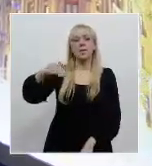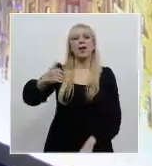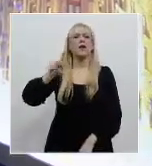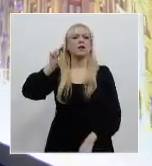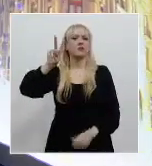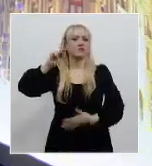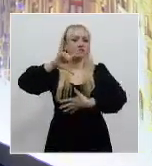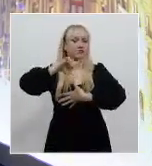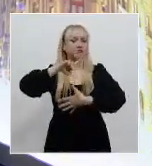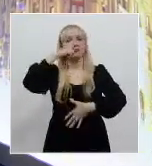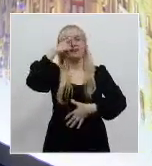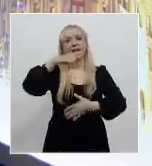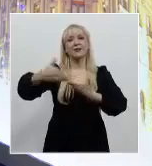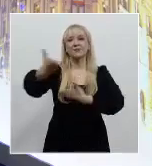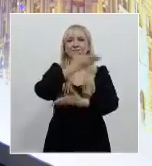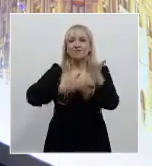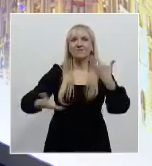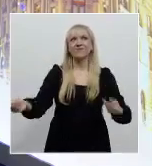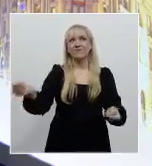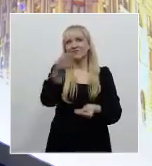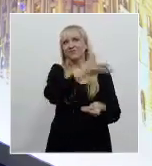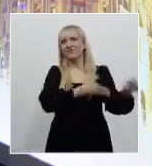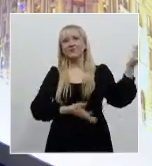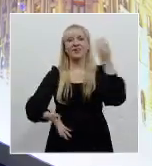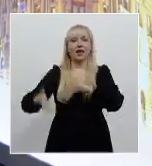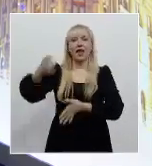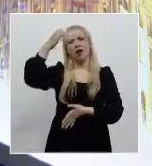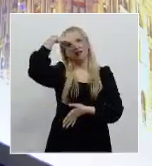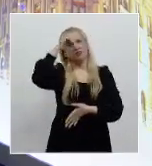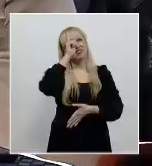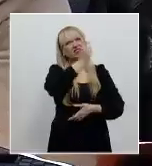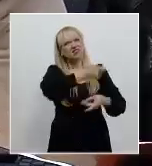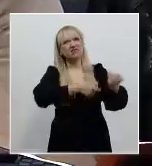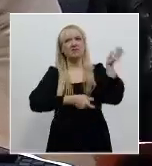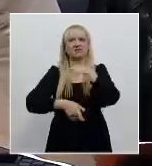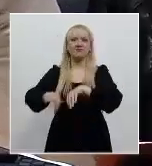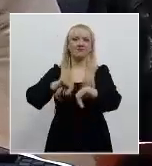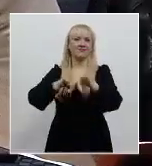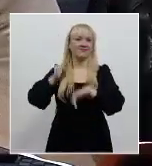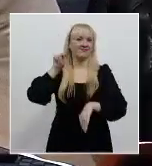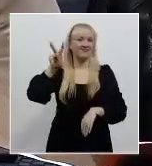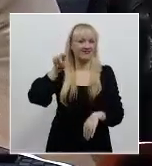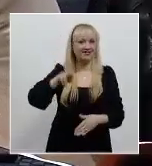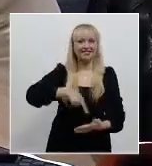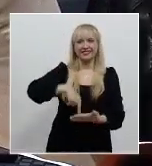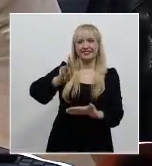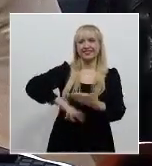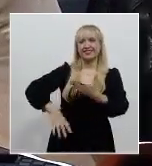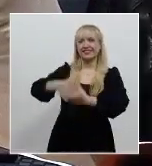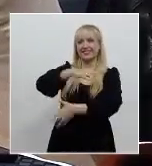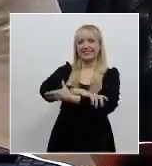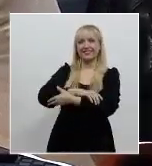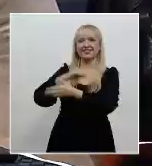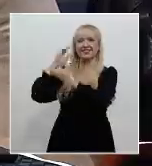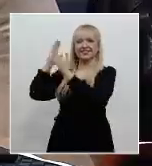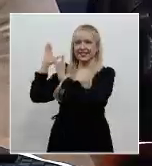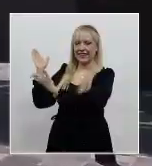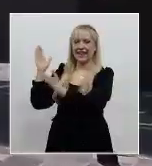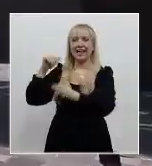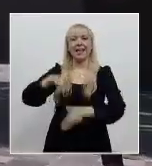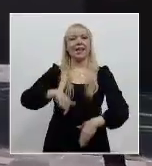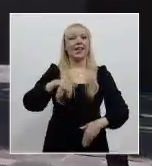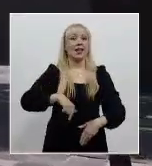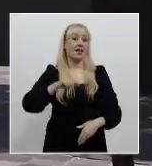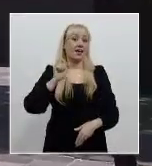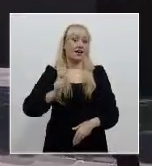Latina para compartir contenido y experiencias técnicas. La firma de convenio de colaboración entre el canal